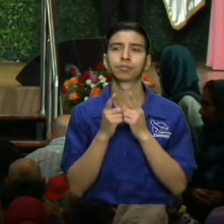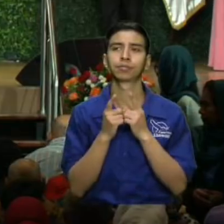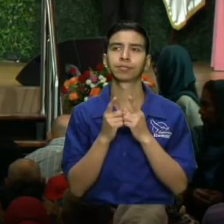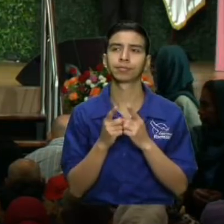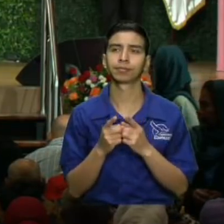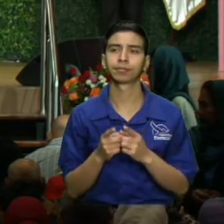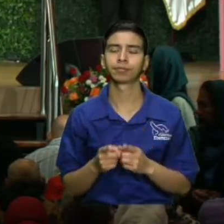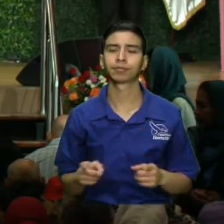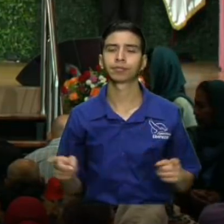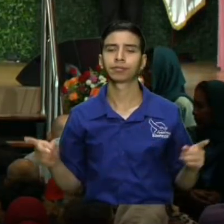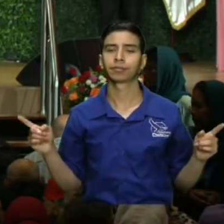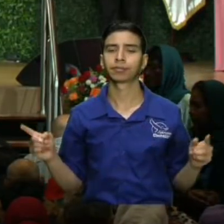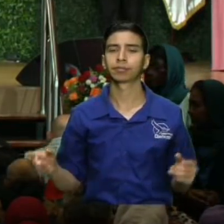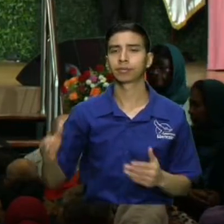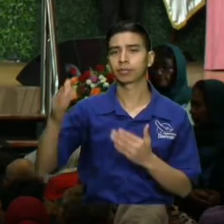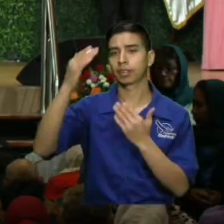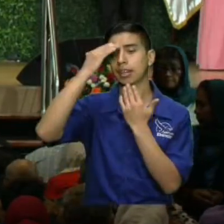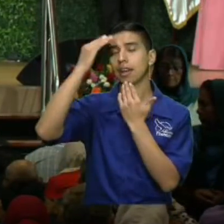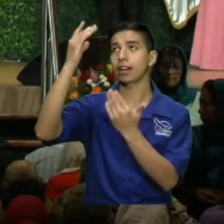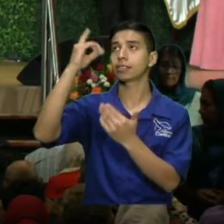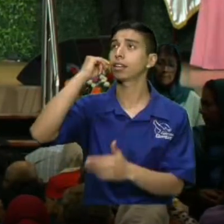Señor, gracias.